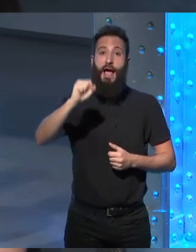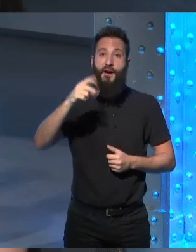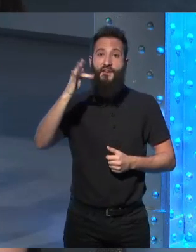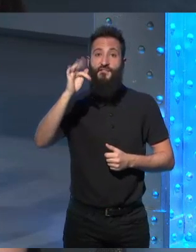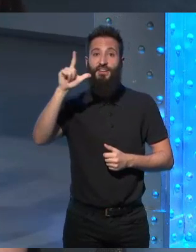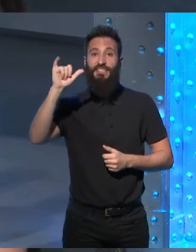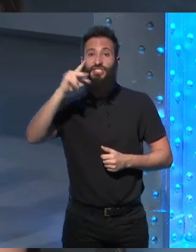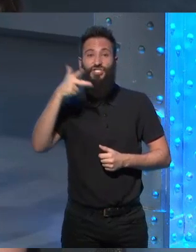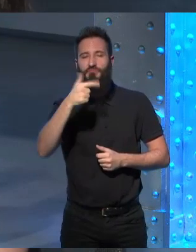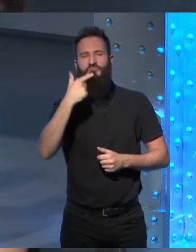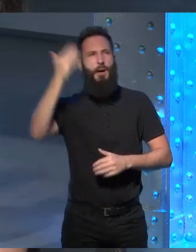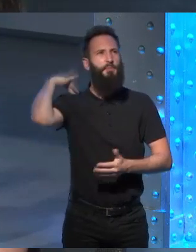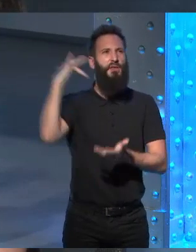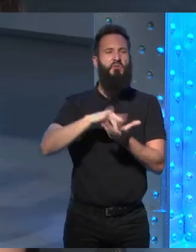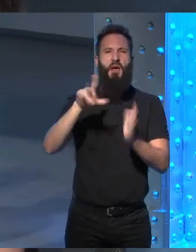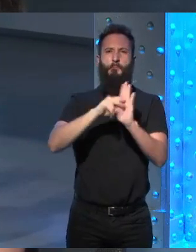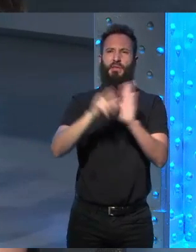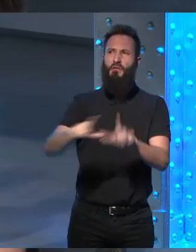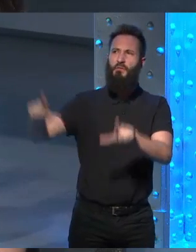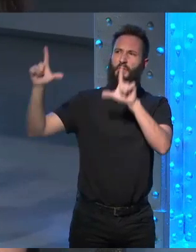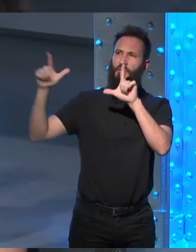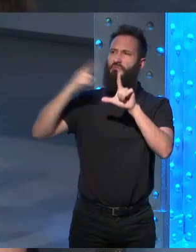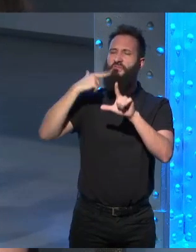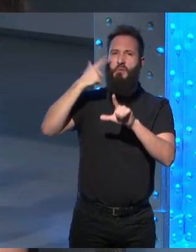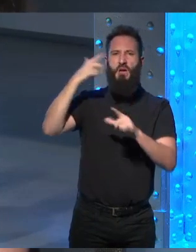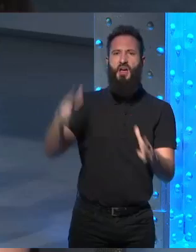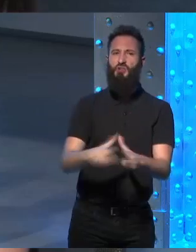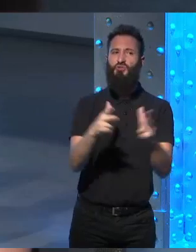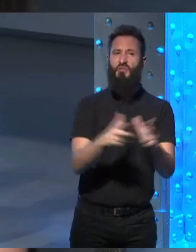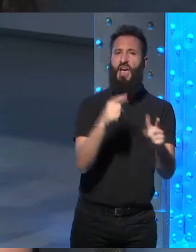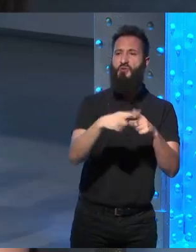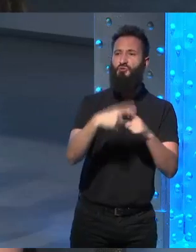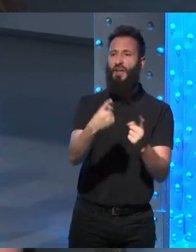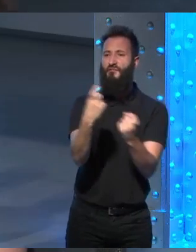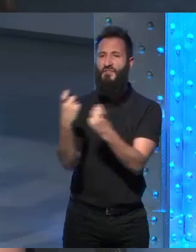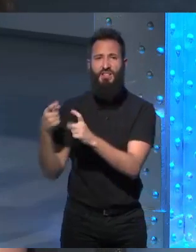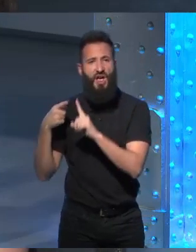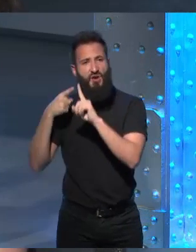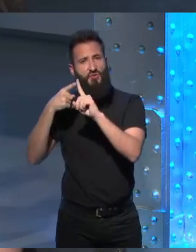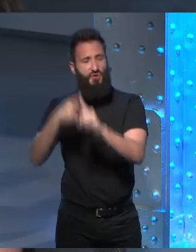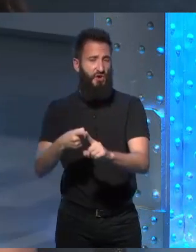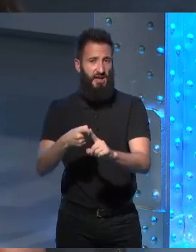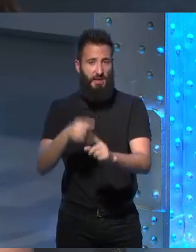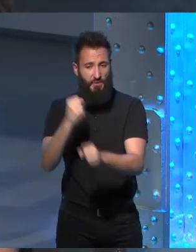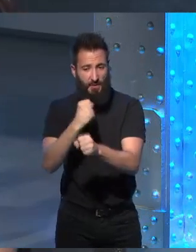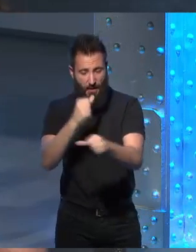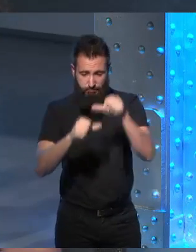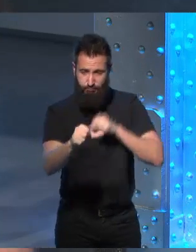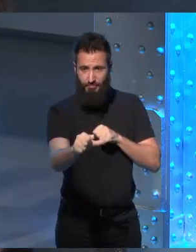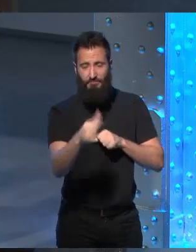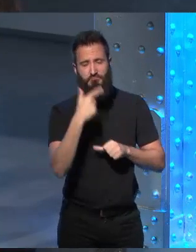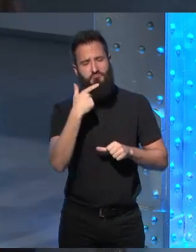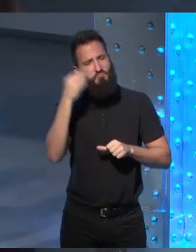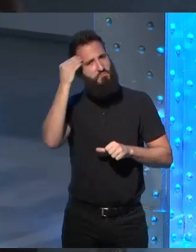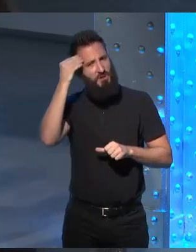pusieron el otro día un vídeo de, fíjate, esas son las carencias que la sociedad ve en nosotros para trabajar a partir de ahí. Y me pareció muy interesante. Dije,